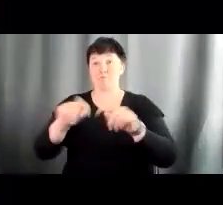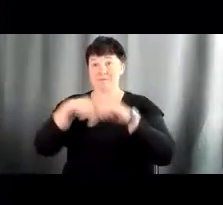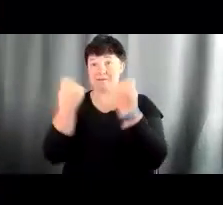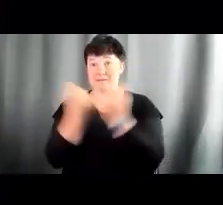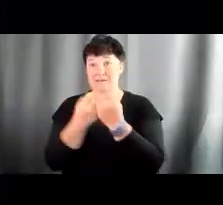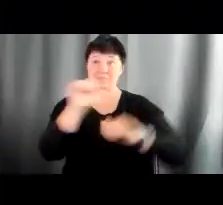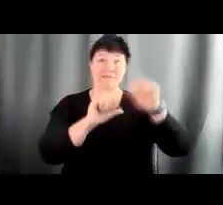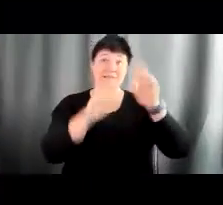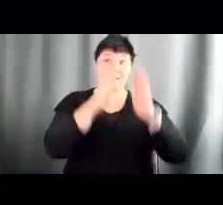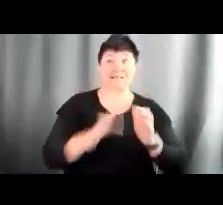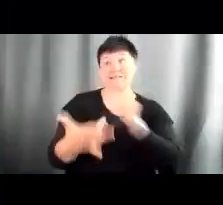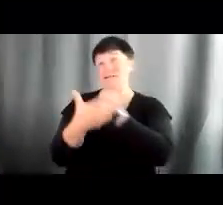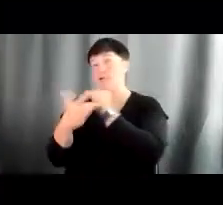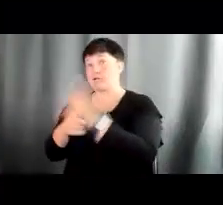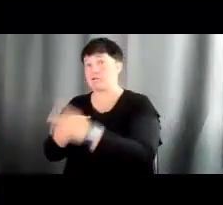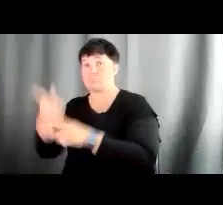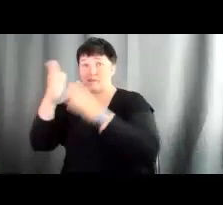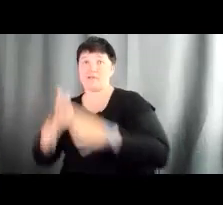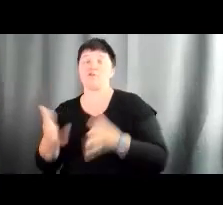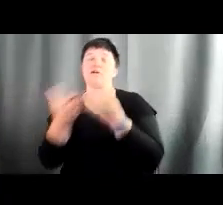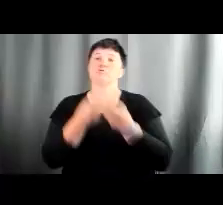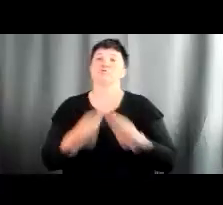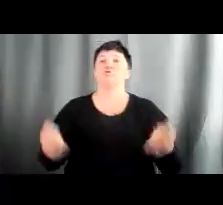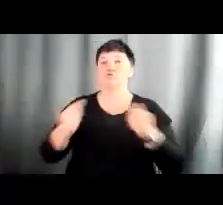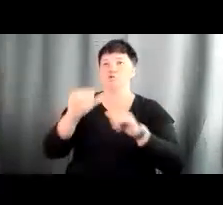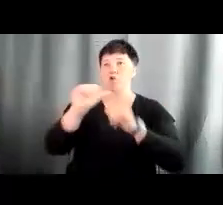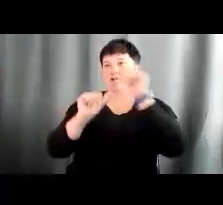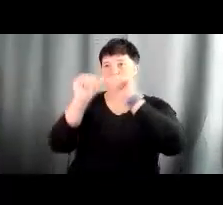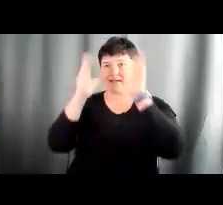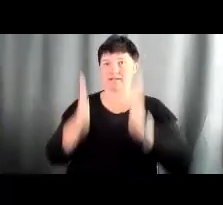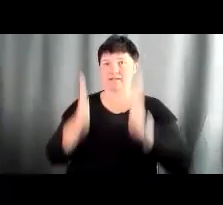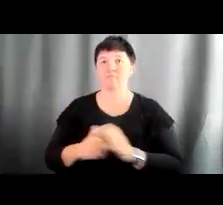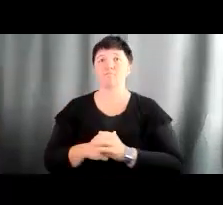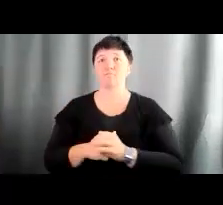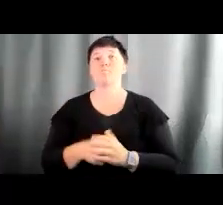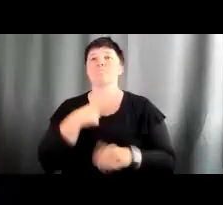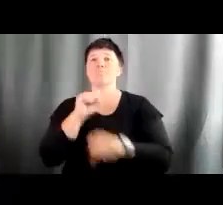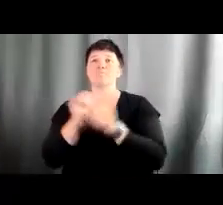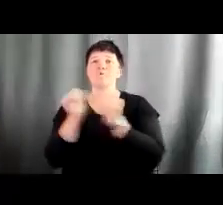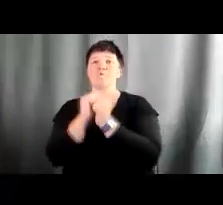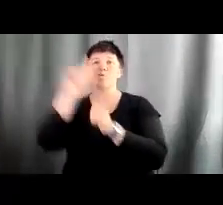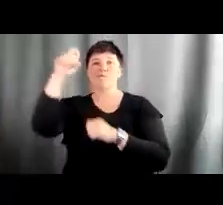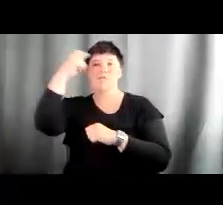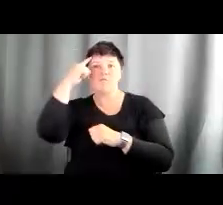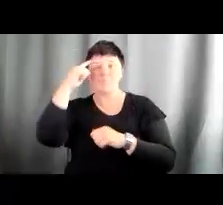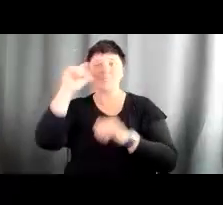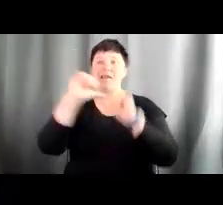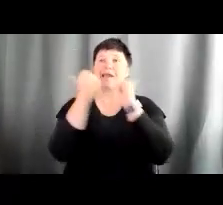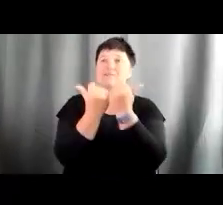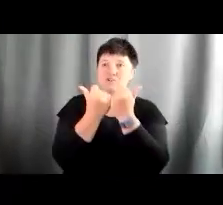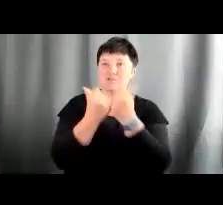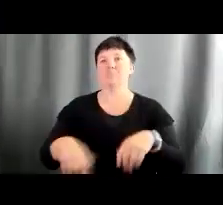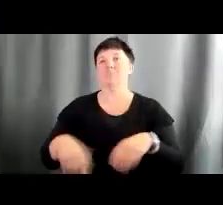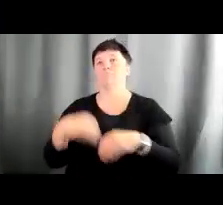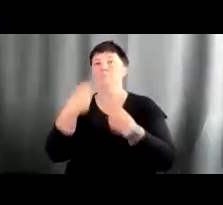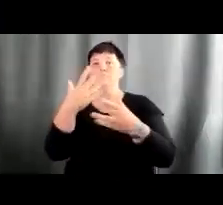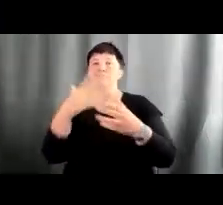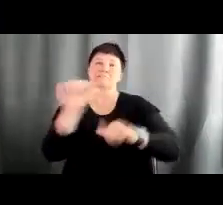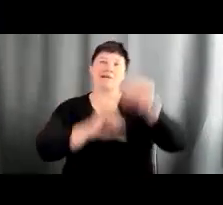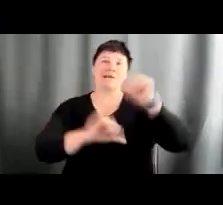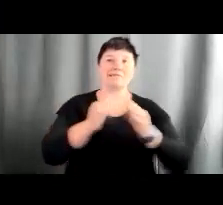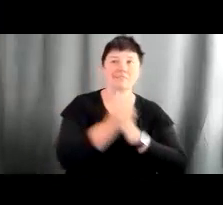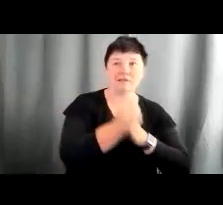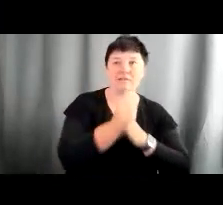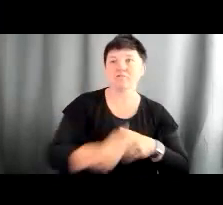pero poderoso, de científicos, especialistas en tecnología y arquitectos de soluciones. Y trabajamos con agencias gubernamentales para